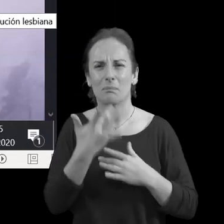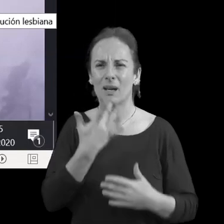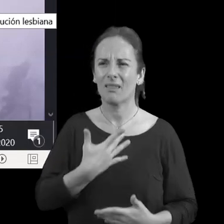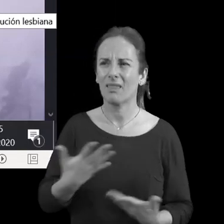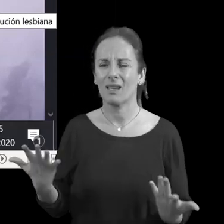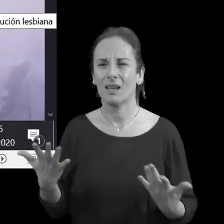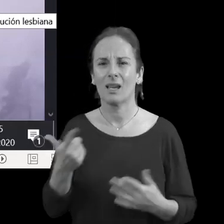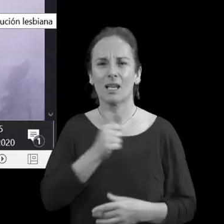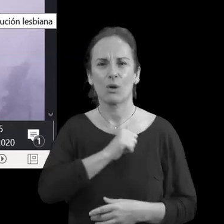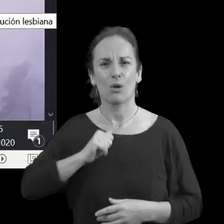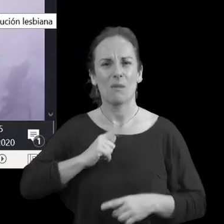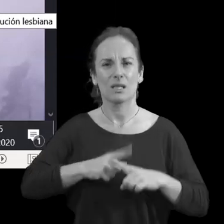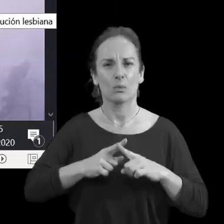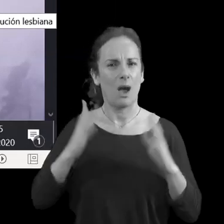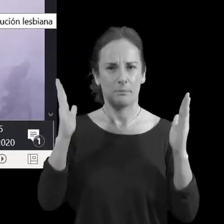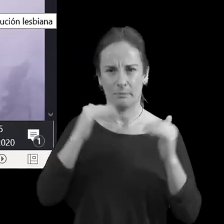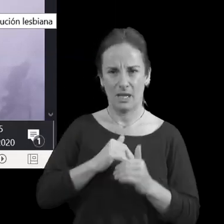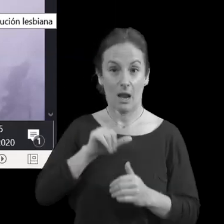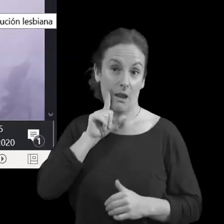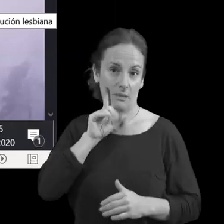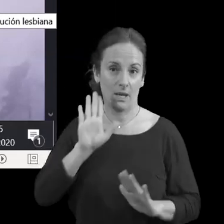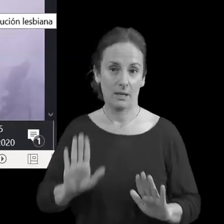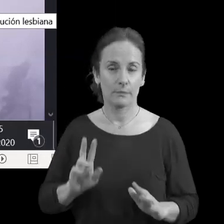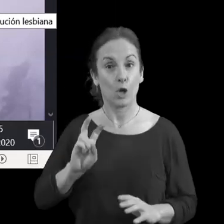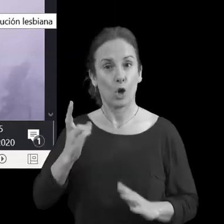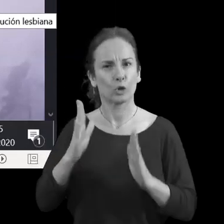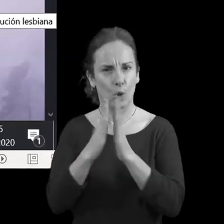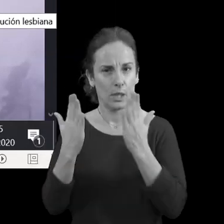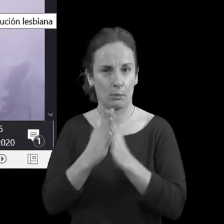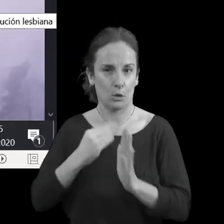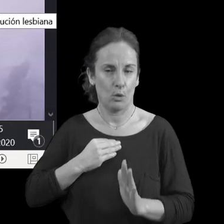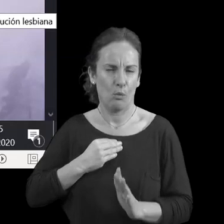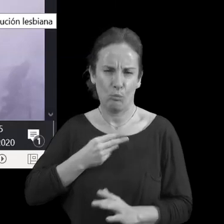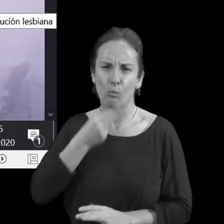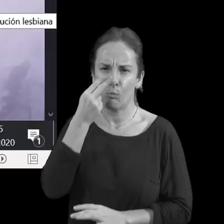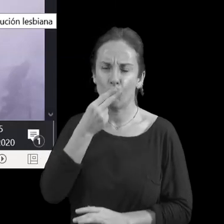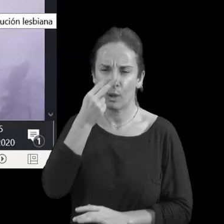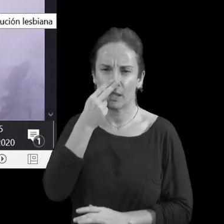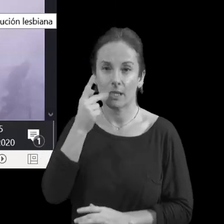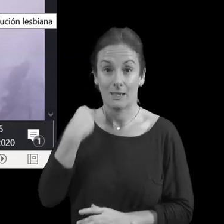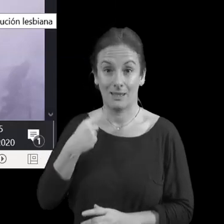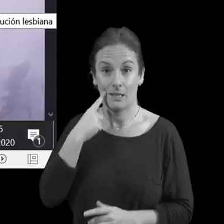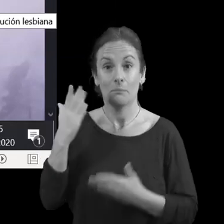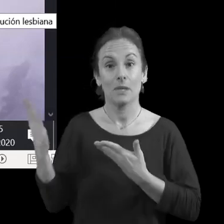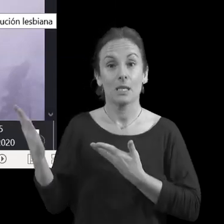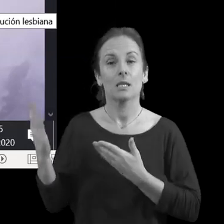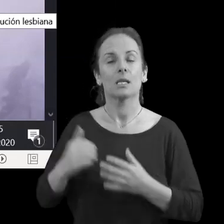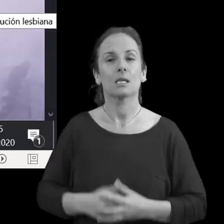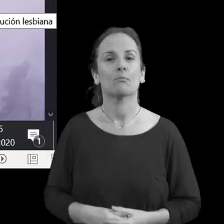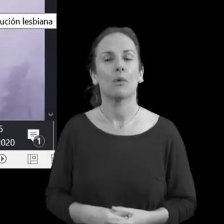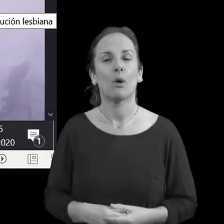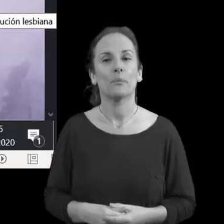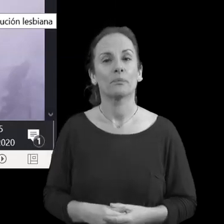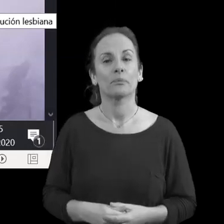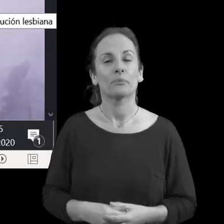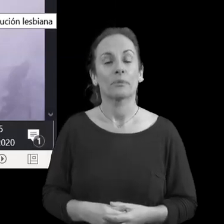¿no? En este sentido hay otro libro que también creo que es muy interesante, que es el del malestar de la sexualidad de Jeffrey